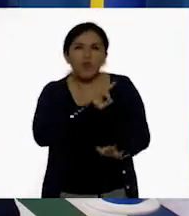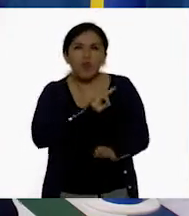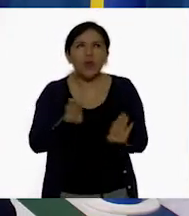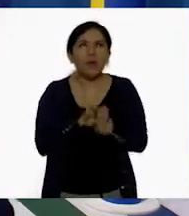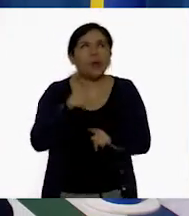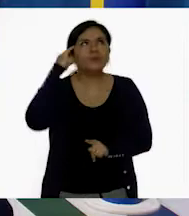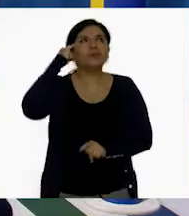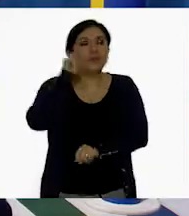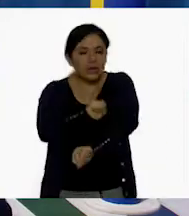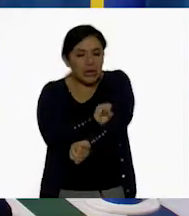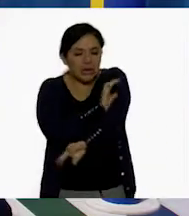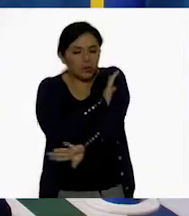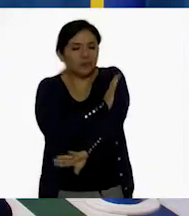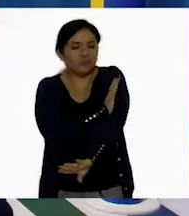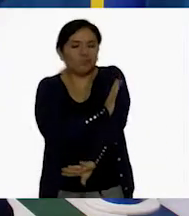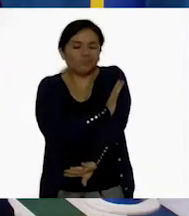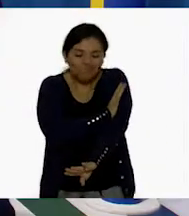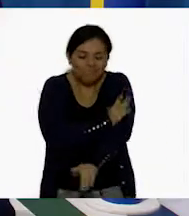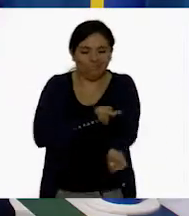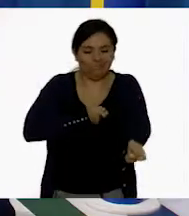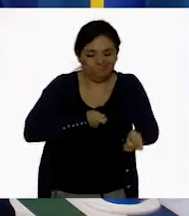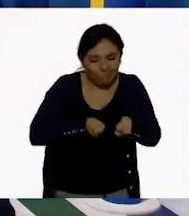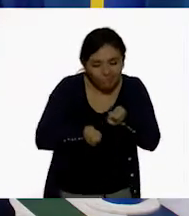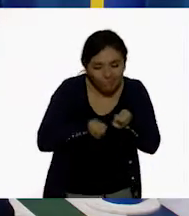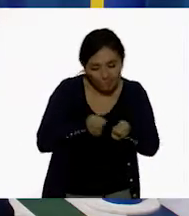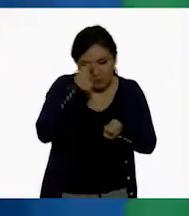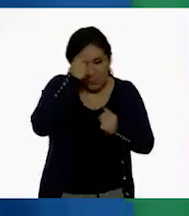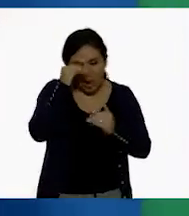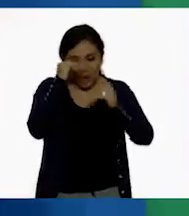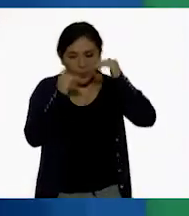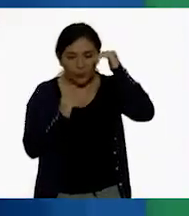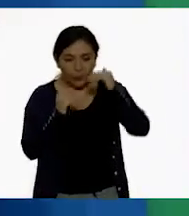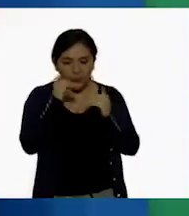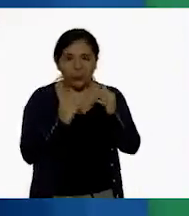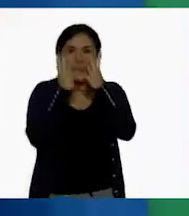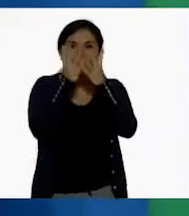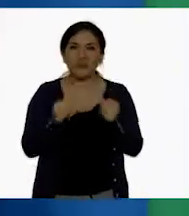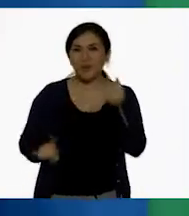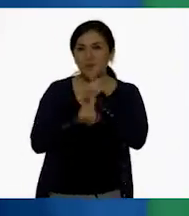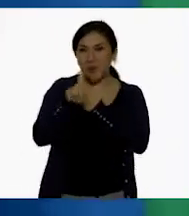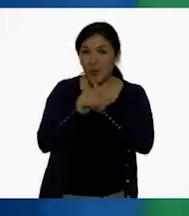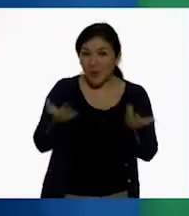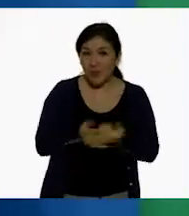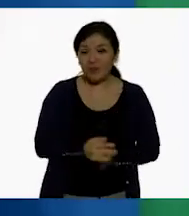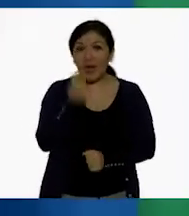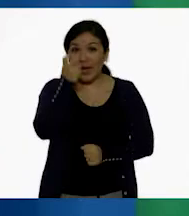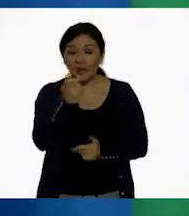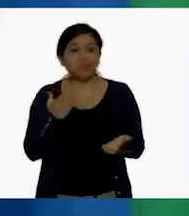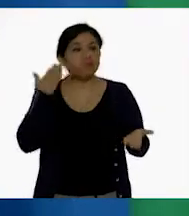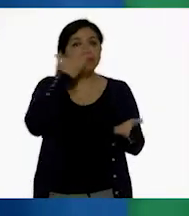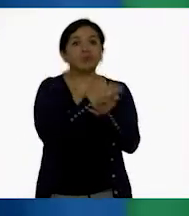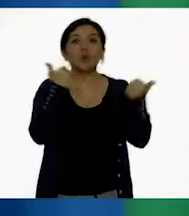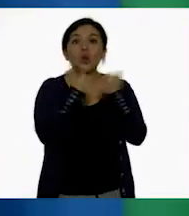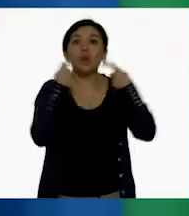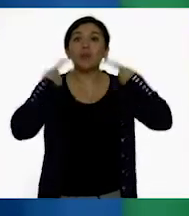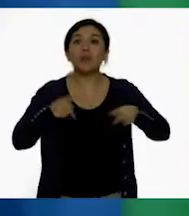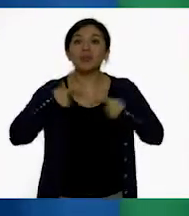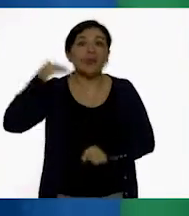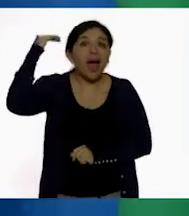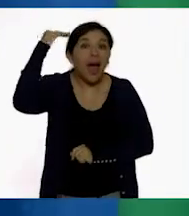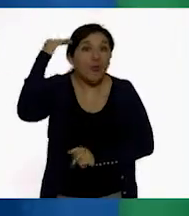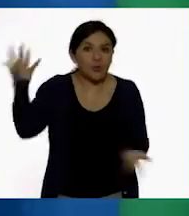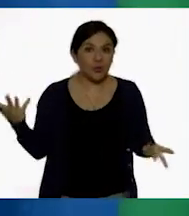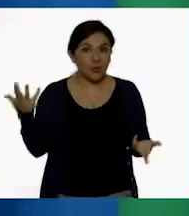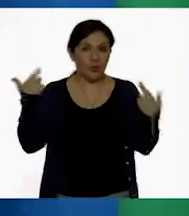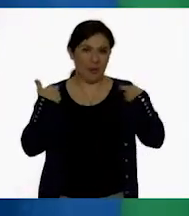y adaptarse para resolver adecuadamente la situación. Y acudieron a un adulto, en este caso, que